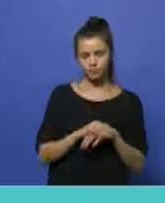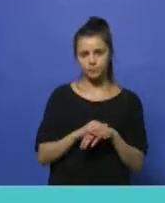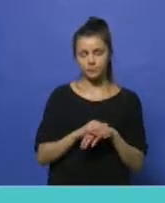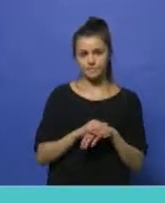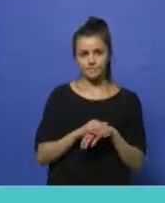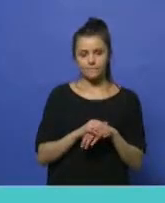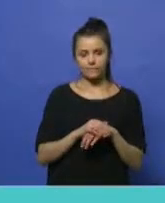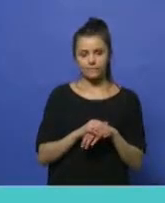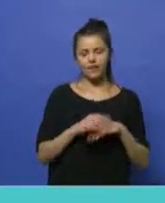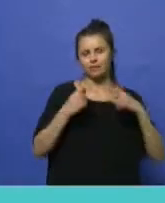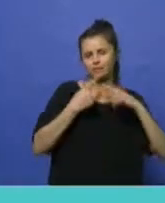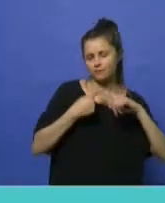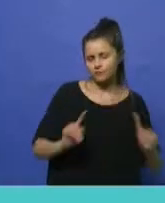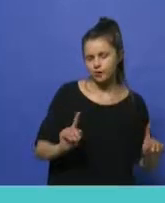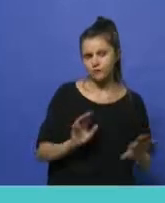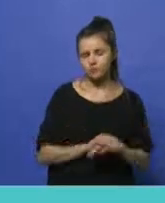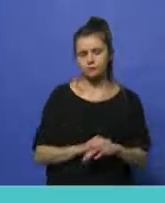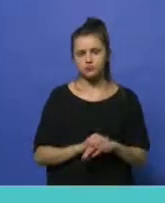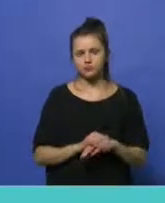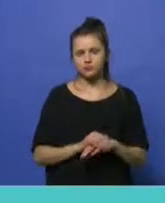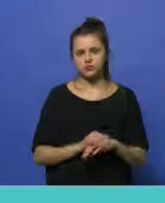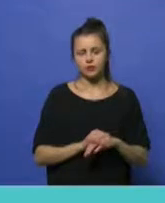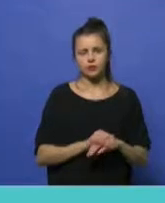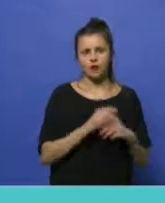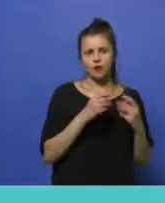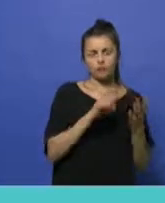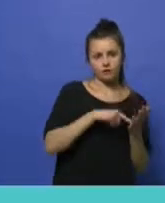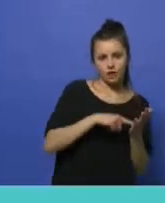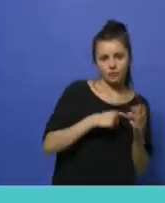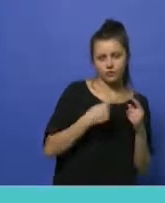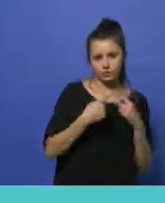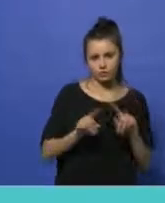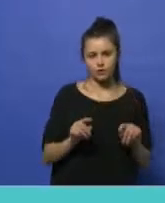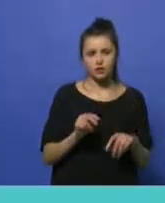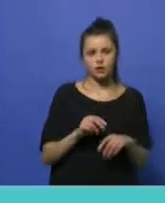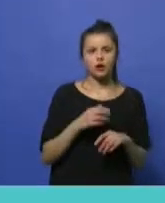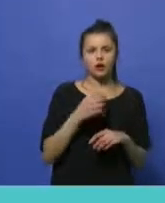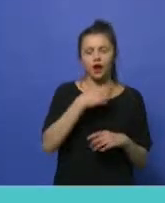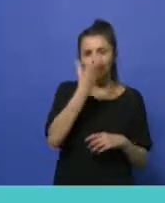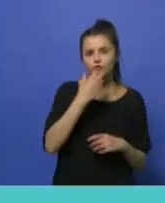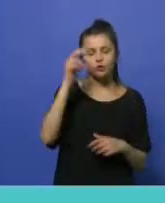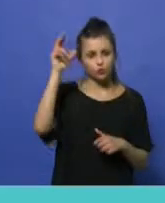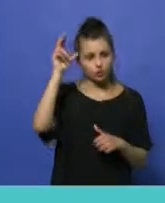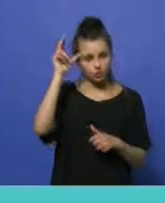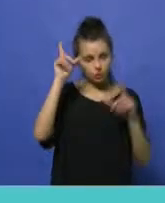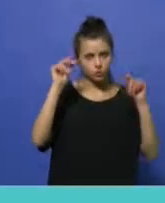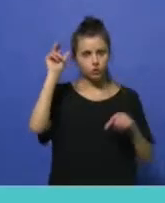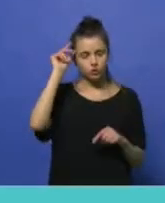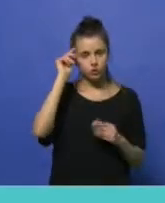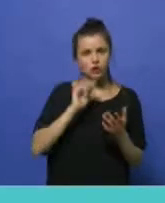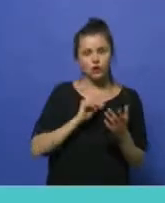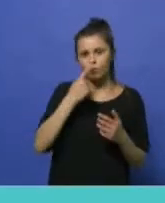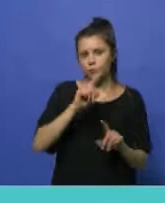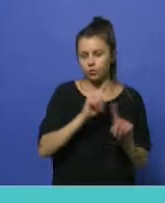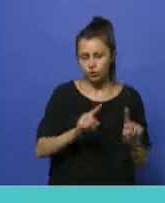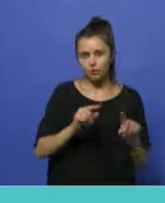Muchísima la diferencia en lo que se puede ahorrar entre un teléfono y otro. El iPhone, el 8, en este caso, que no es el último, pero sí